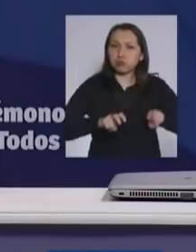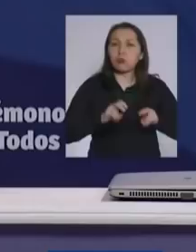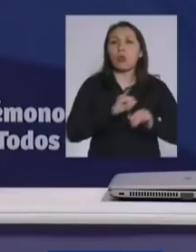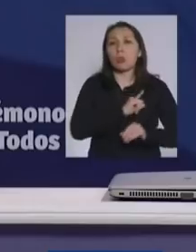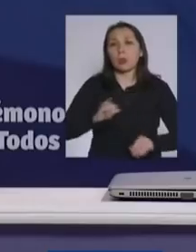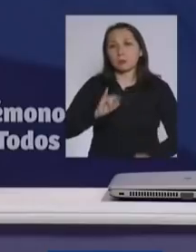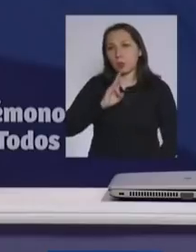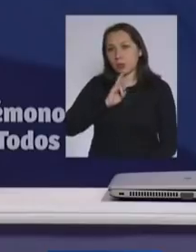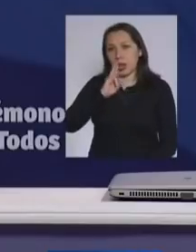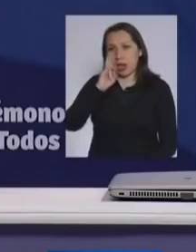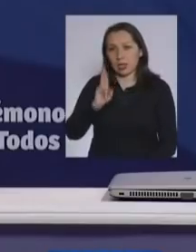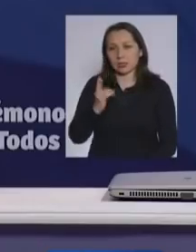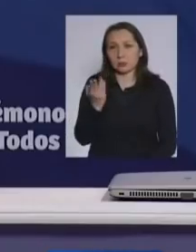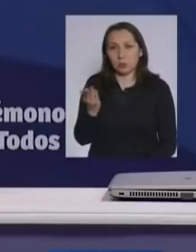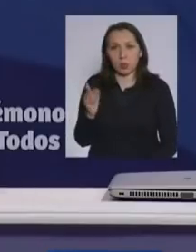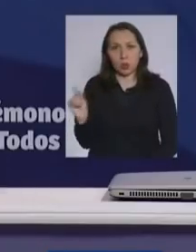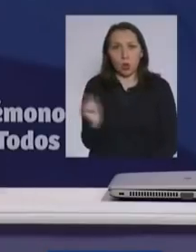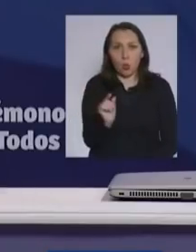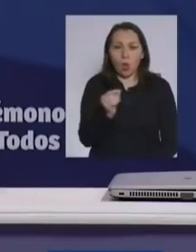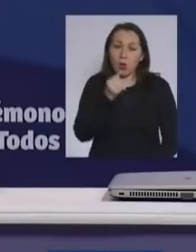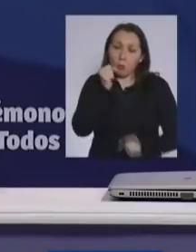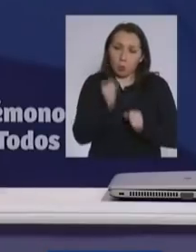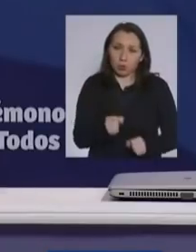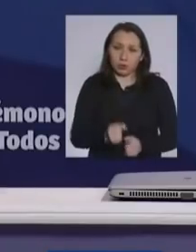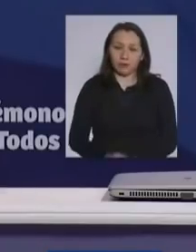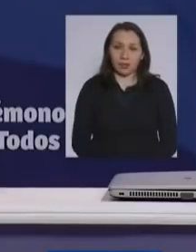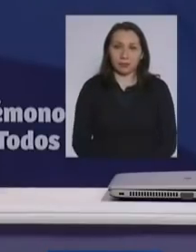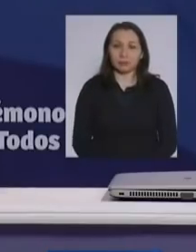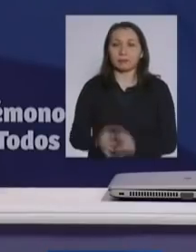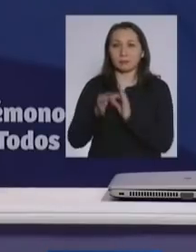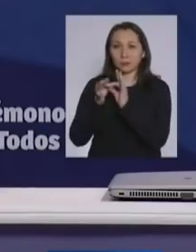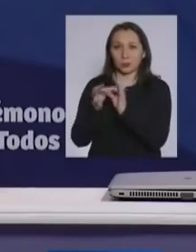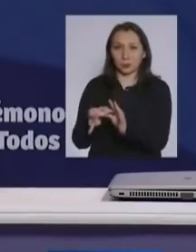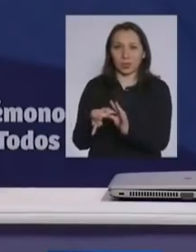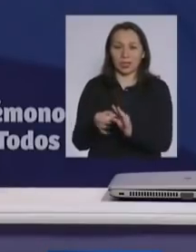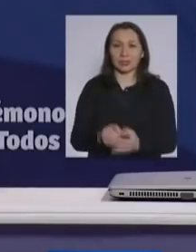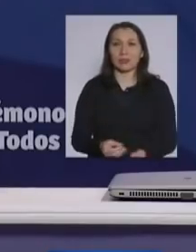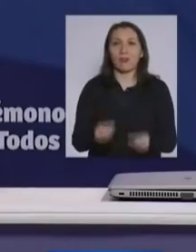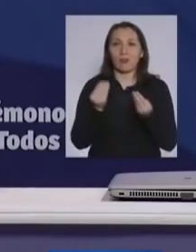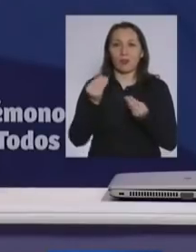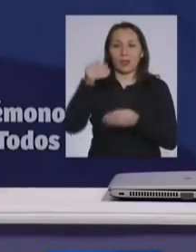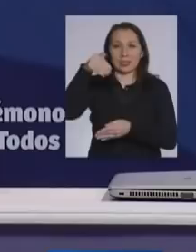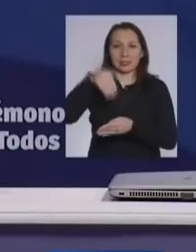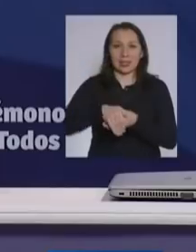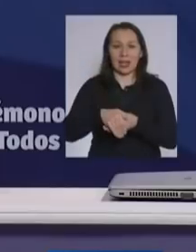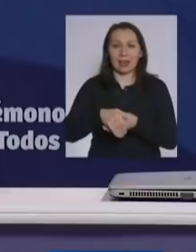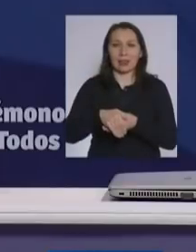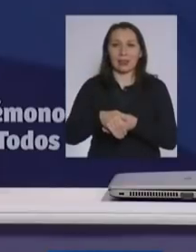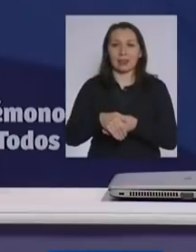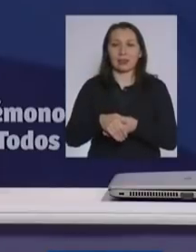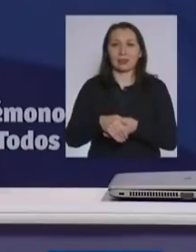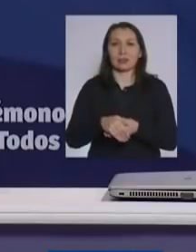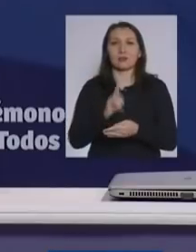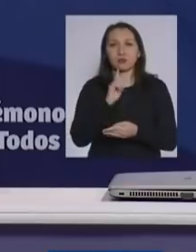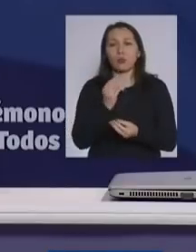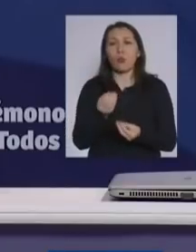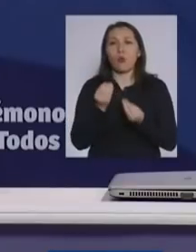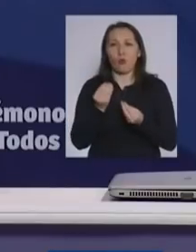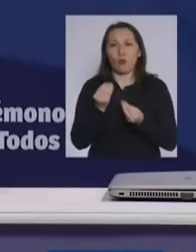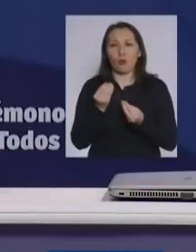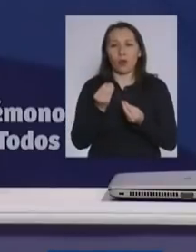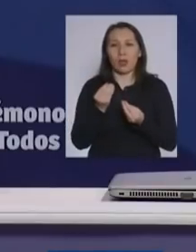daremos respuesta a la brevedad posible. Muchas gracias, buenas tardes, que tengan un